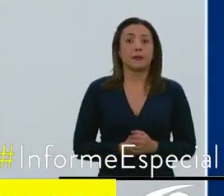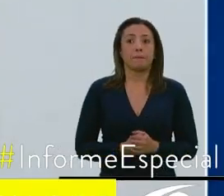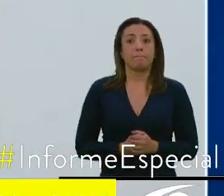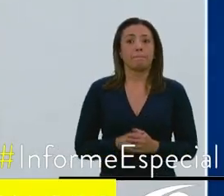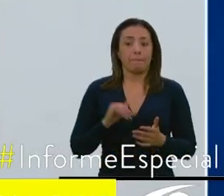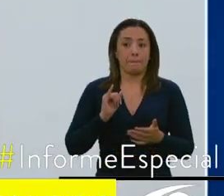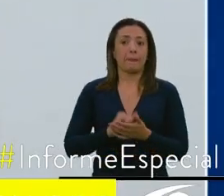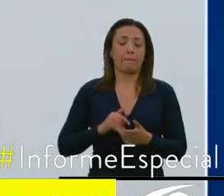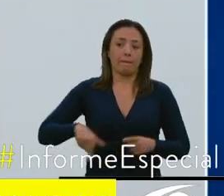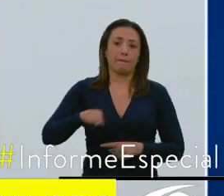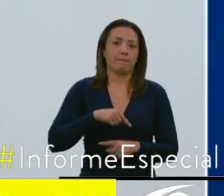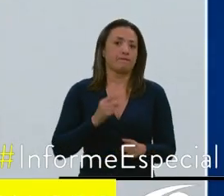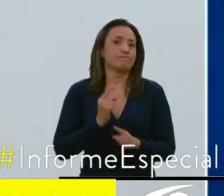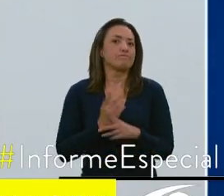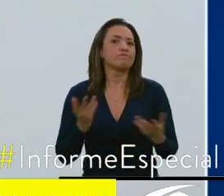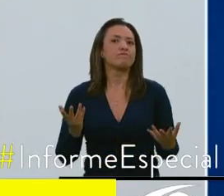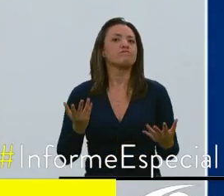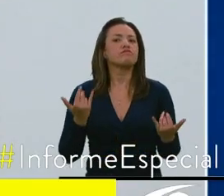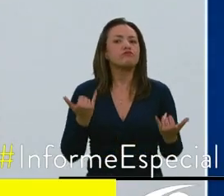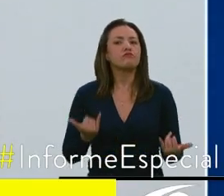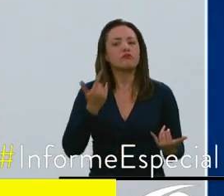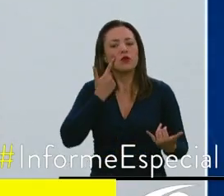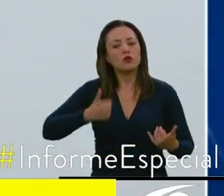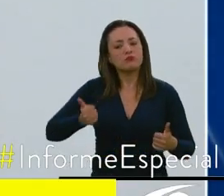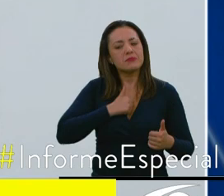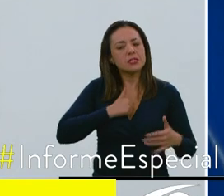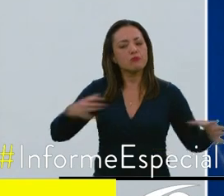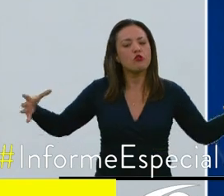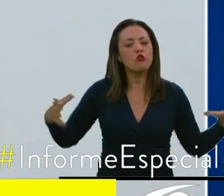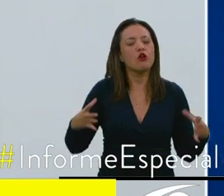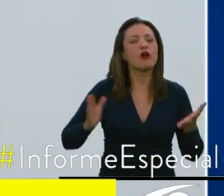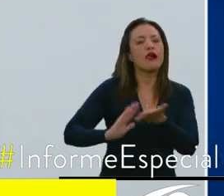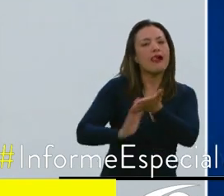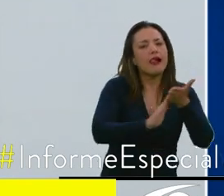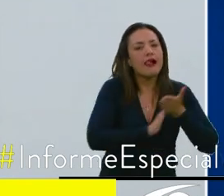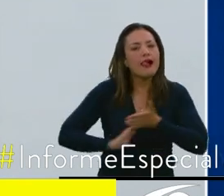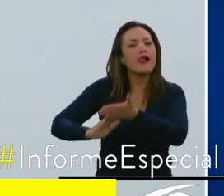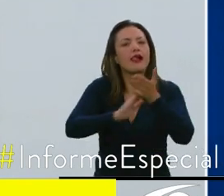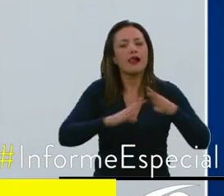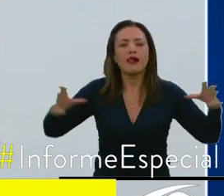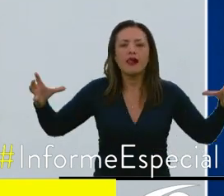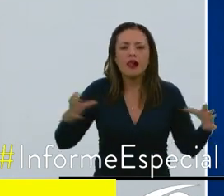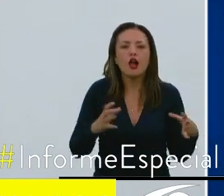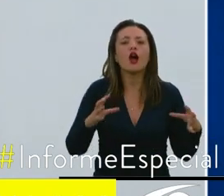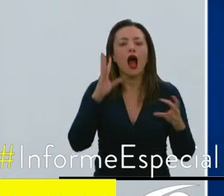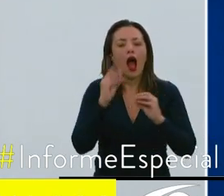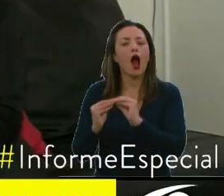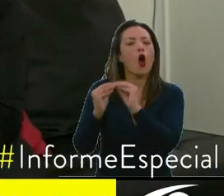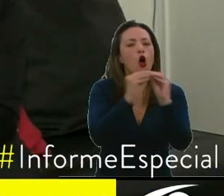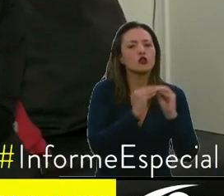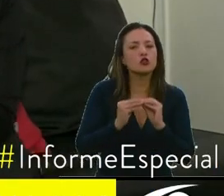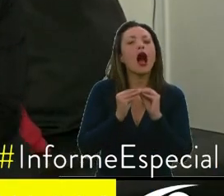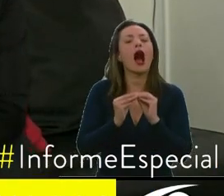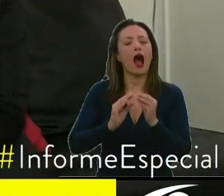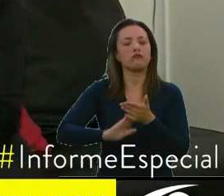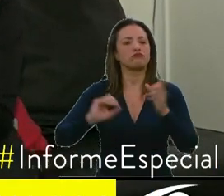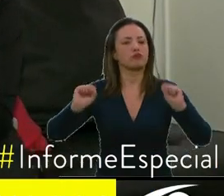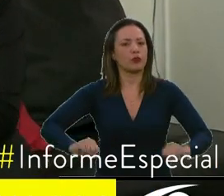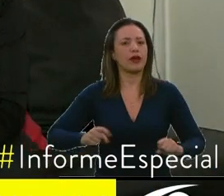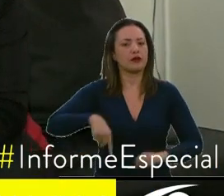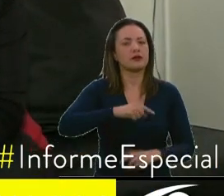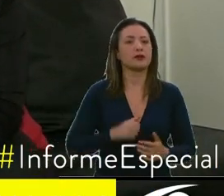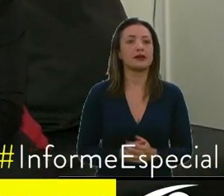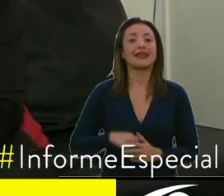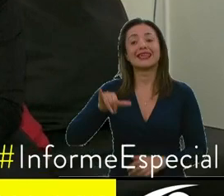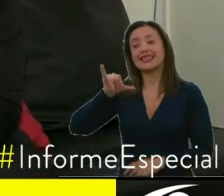tengamos el espacio para entrar a resolver conjuntamente mediante el consenso y llegar a una solución. Jenny